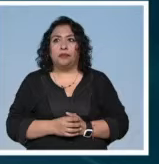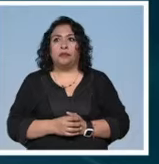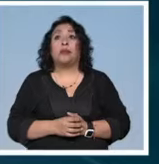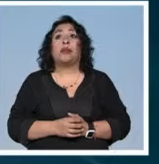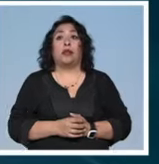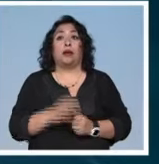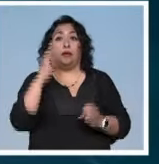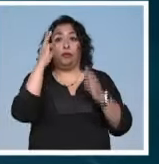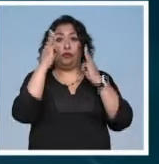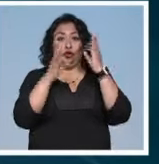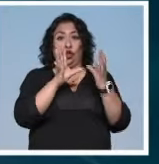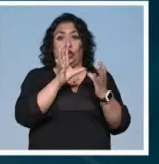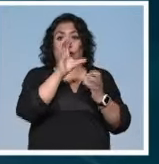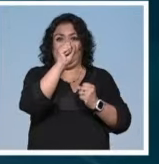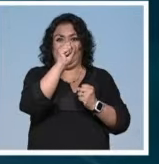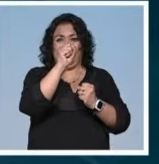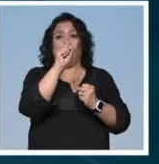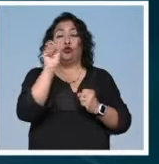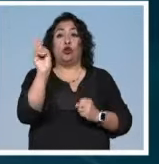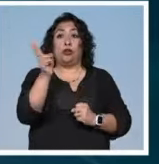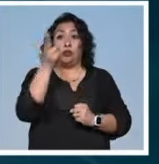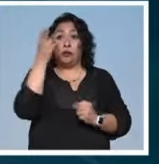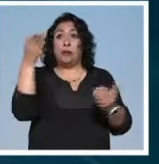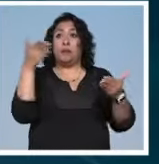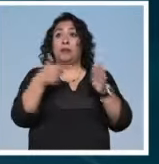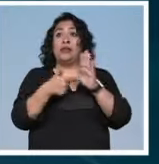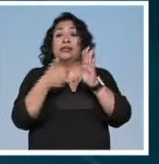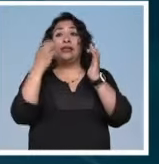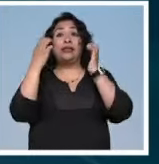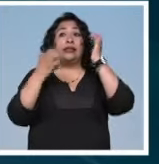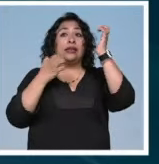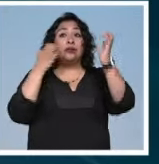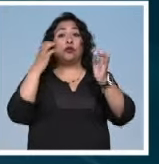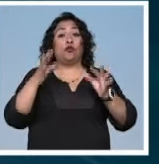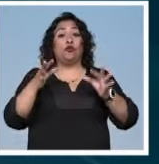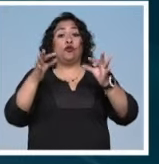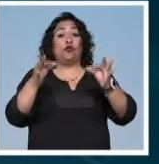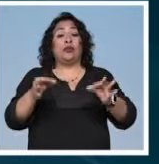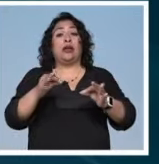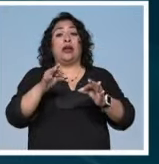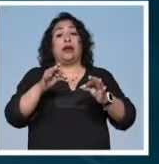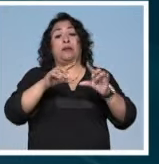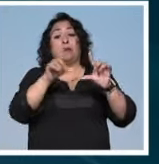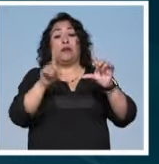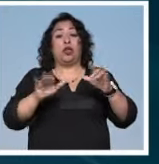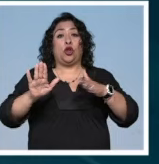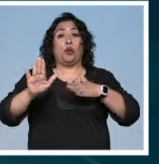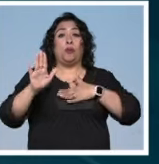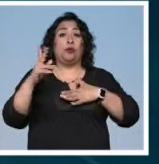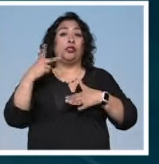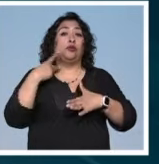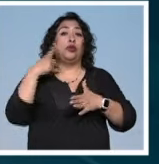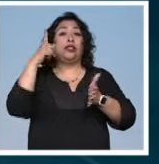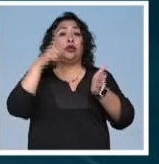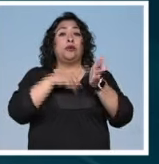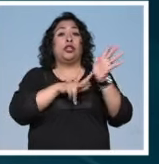El Museo de las Constituciones de la UNAM presenta la exposición Fundar una Nación, el Compromiso Político